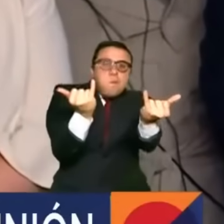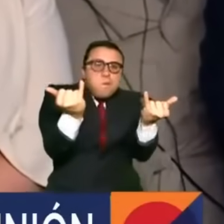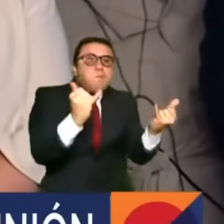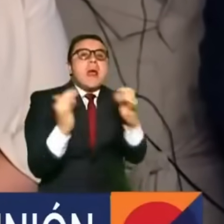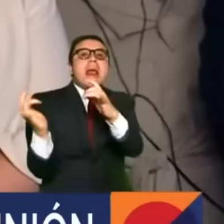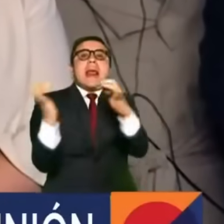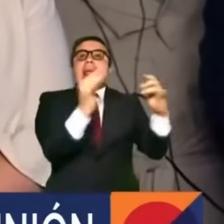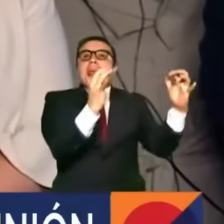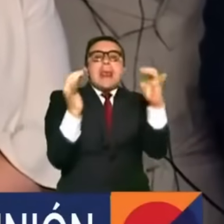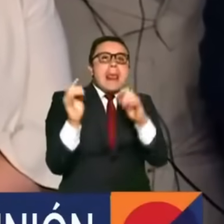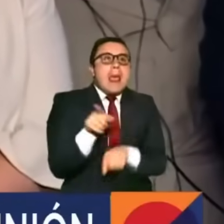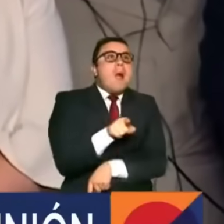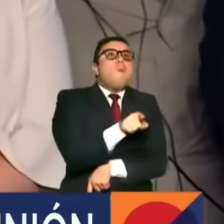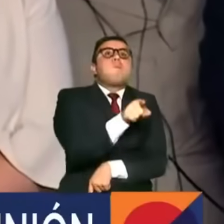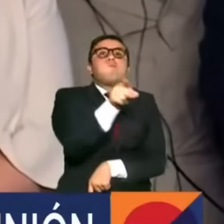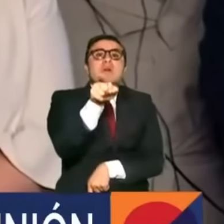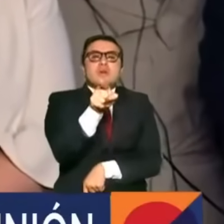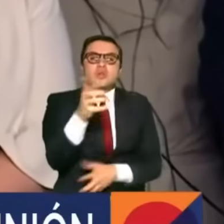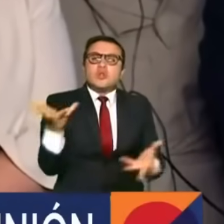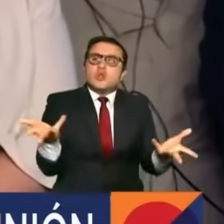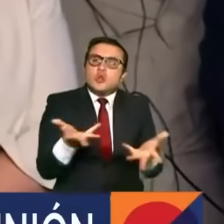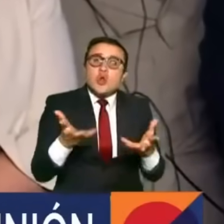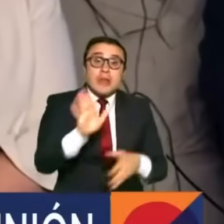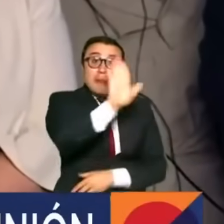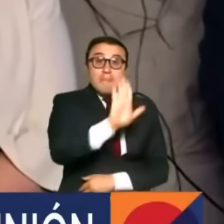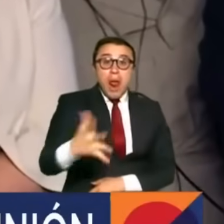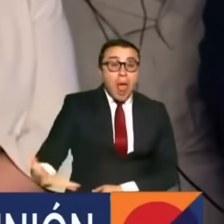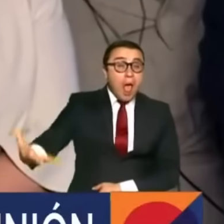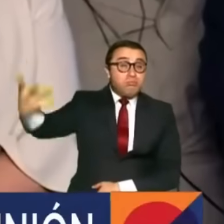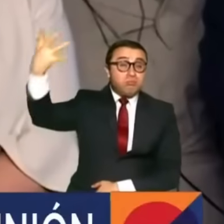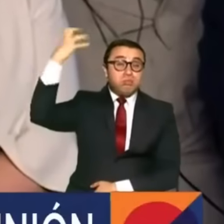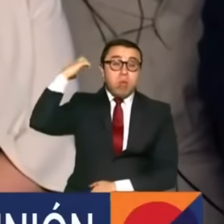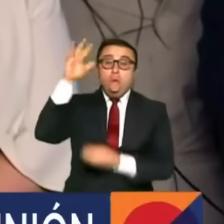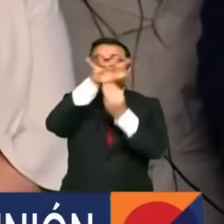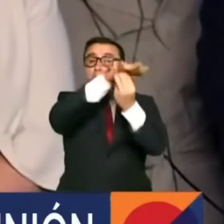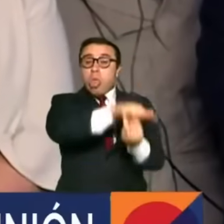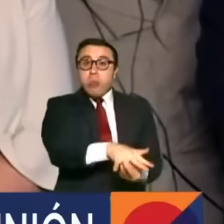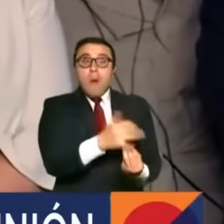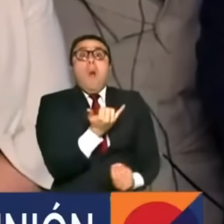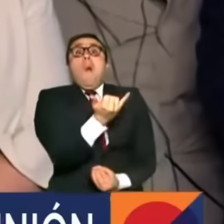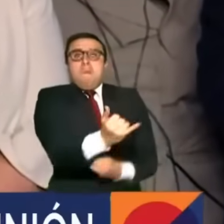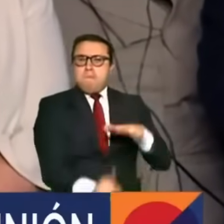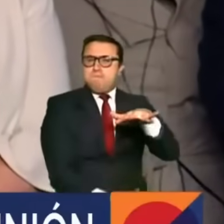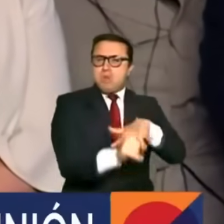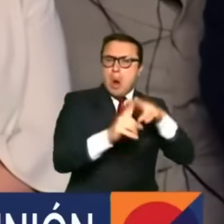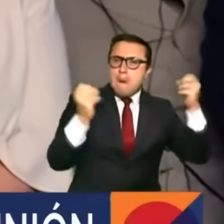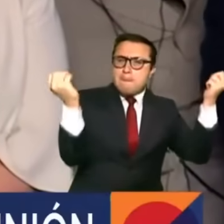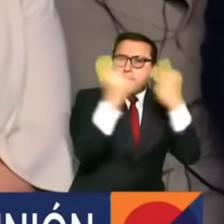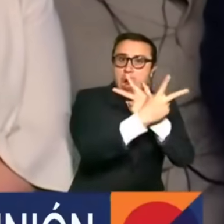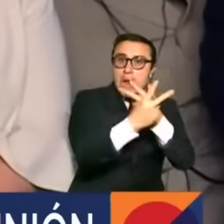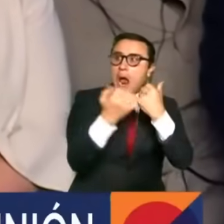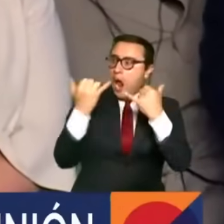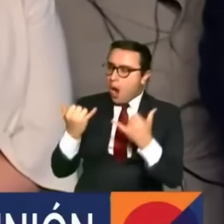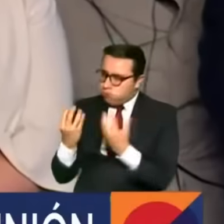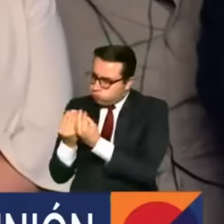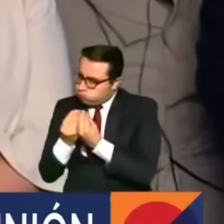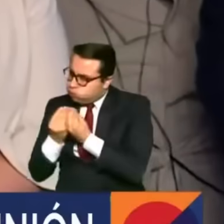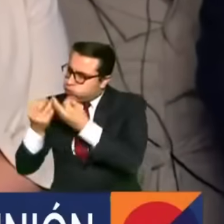los territorios permanentemente excluidos en el país, pues es bueno hacer el balance con el Consejo de